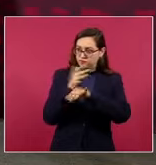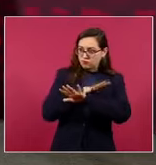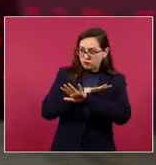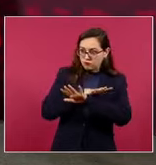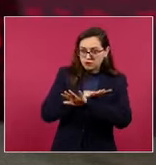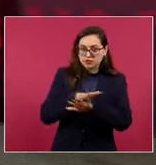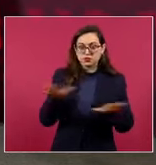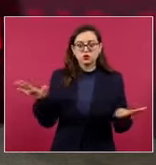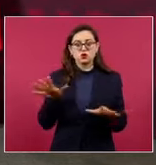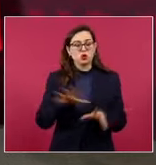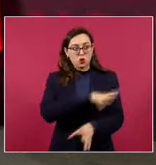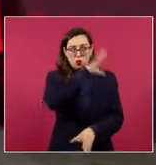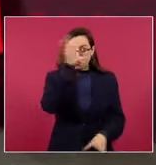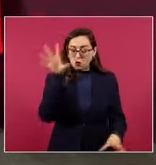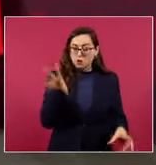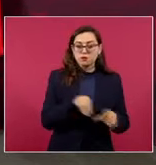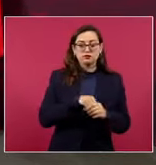todo.